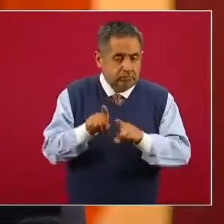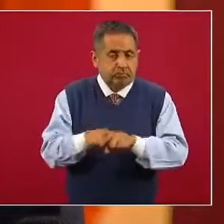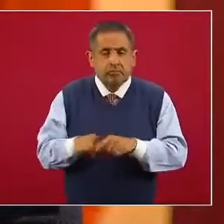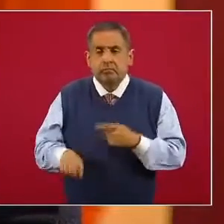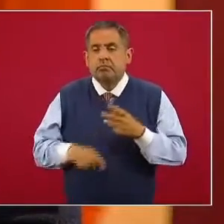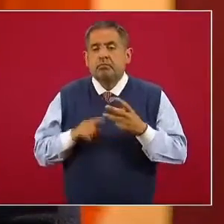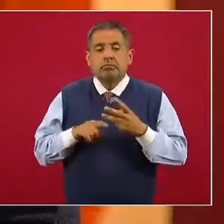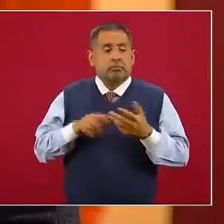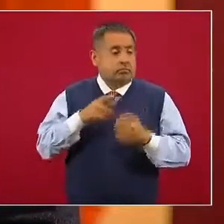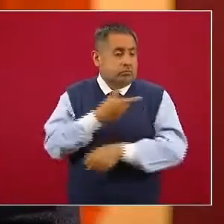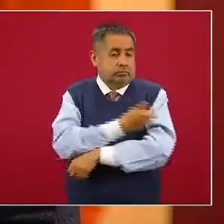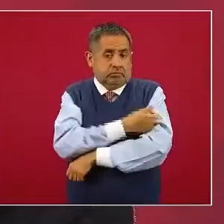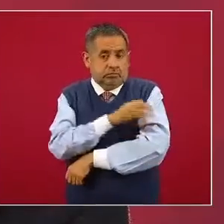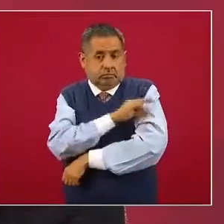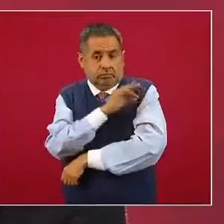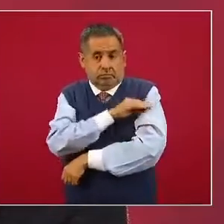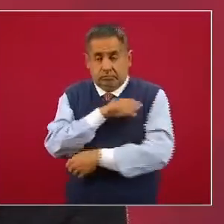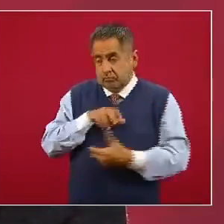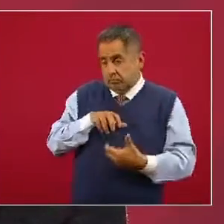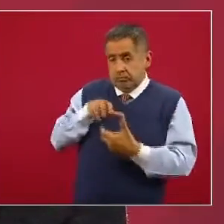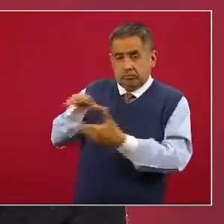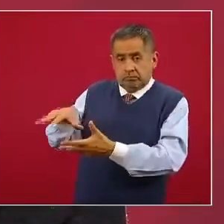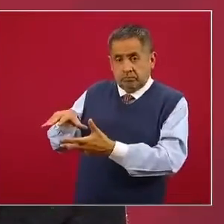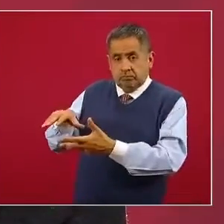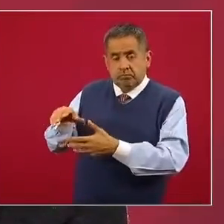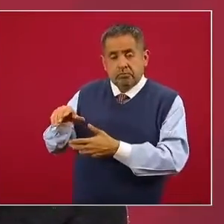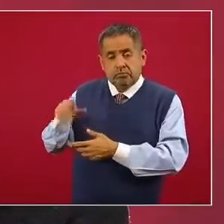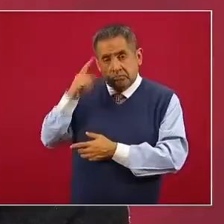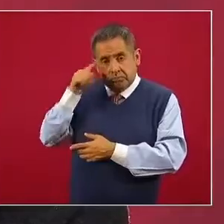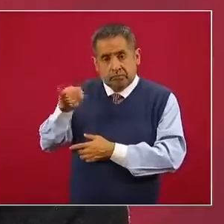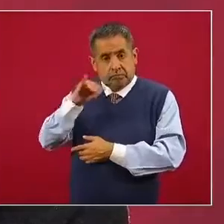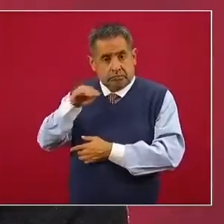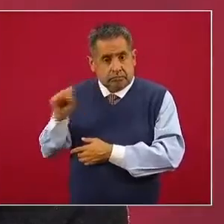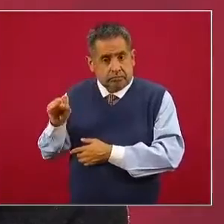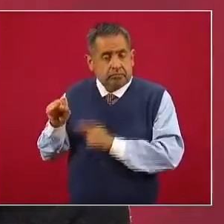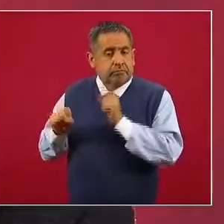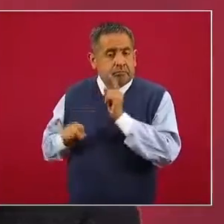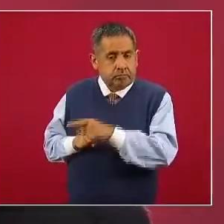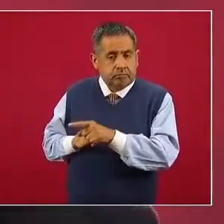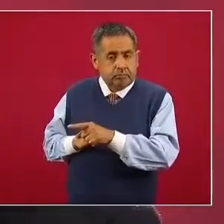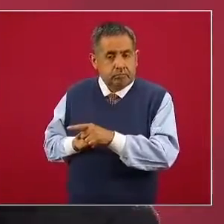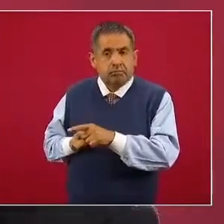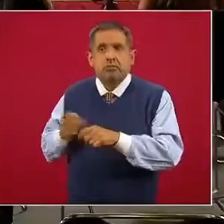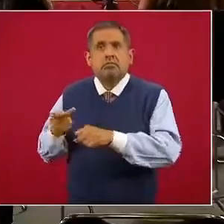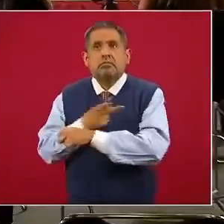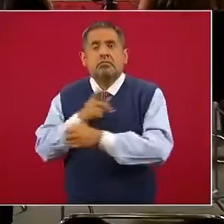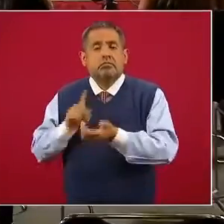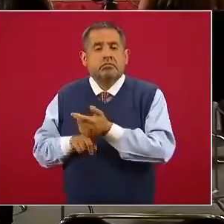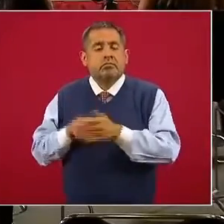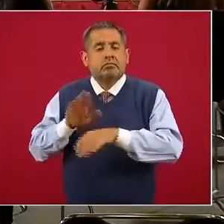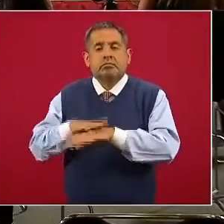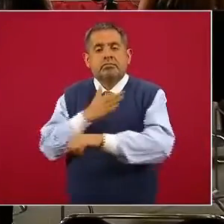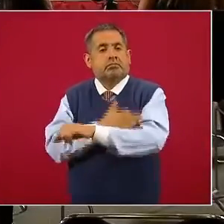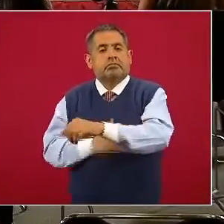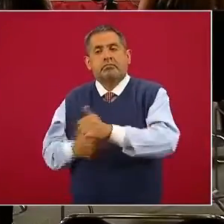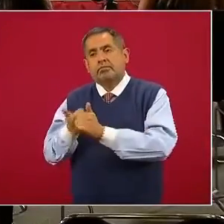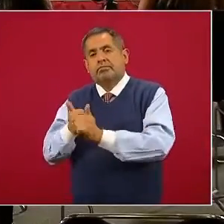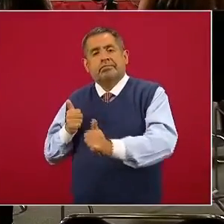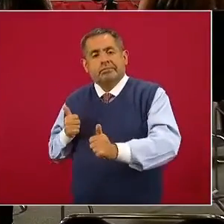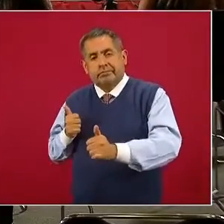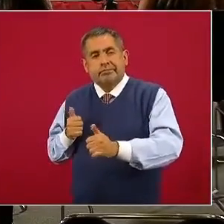la entrega de vacunas para el Seguro Social ocurrió con un desfase de